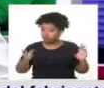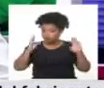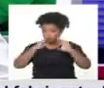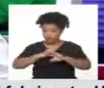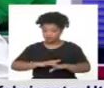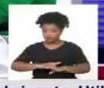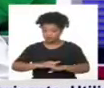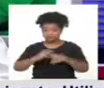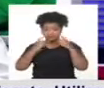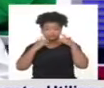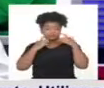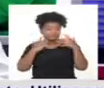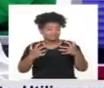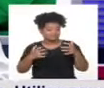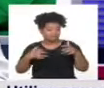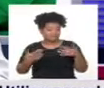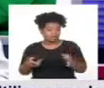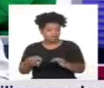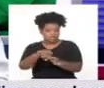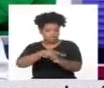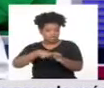¿no? Ellos siguen con las medidas de restricción